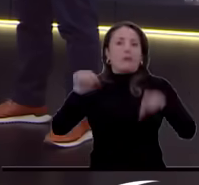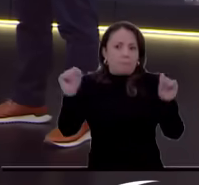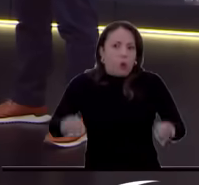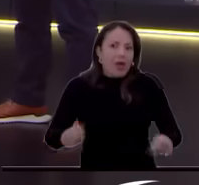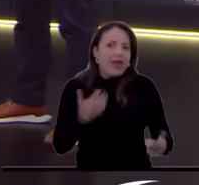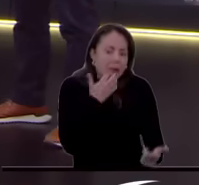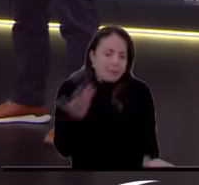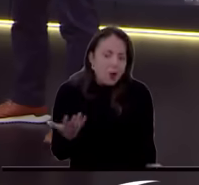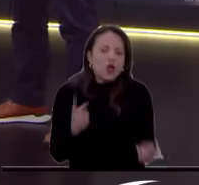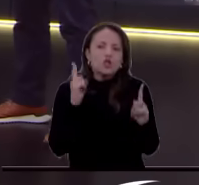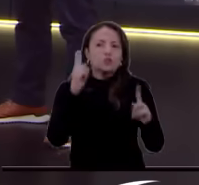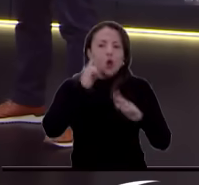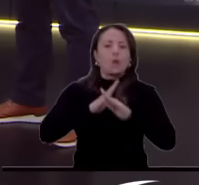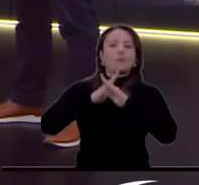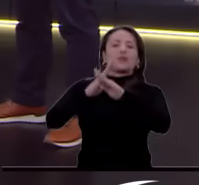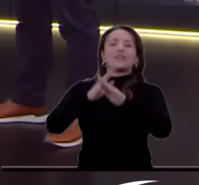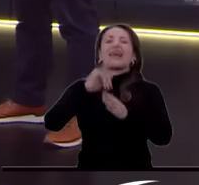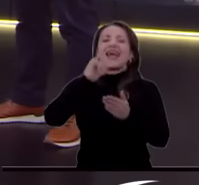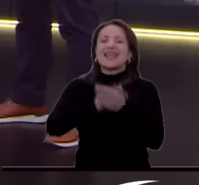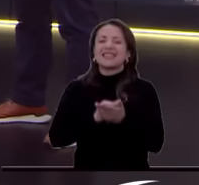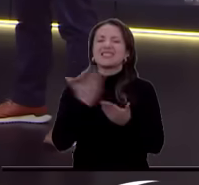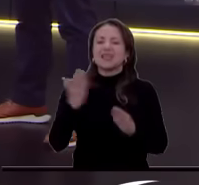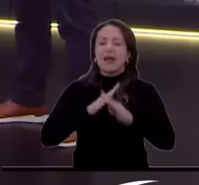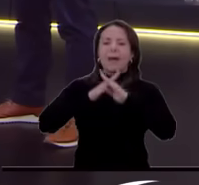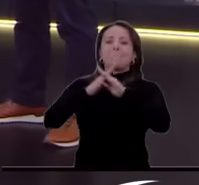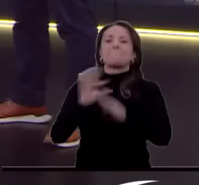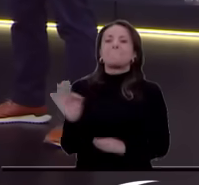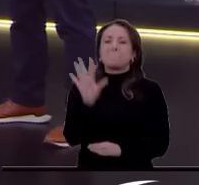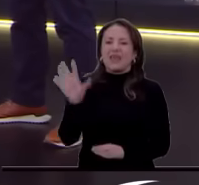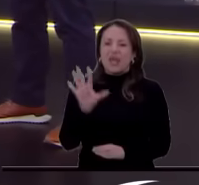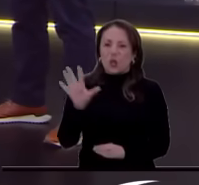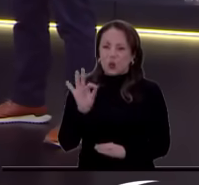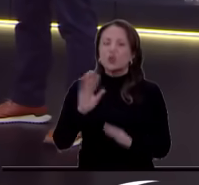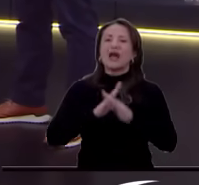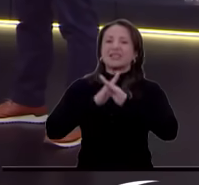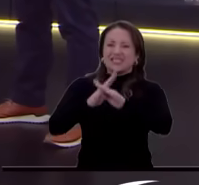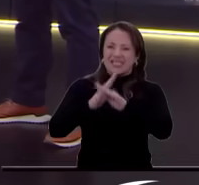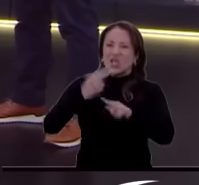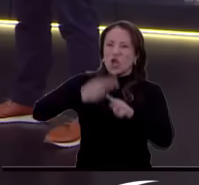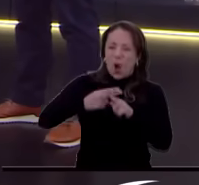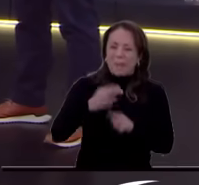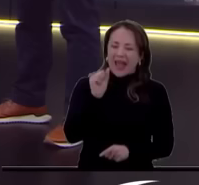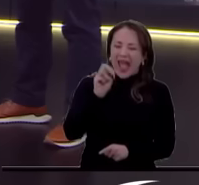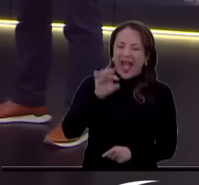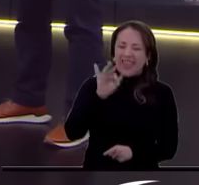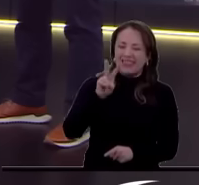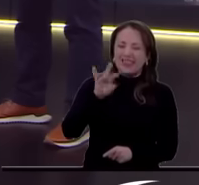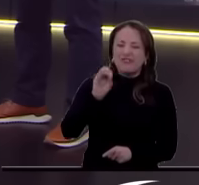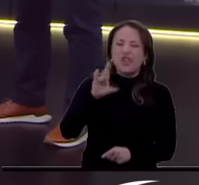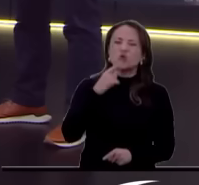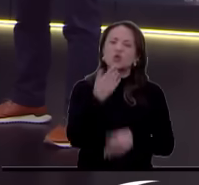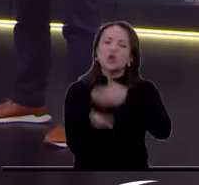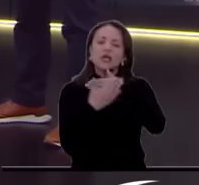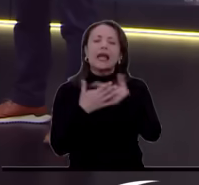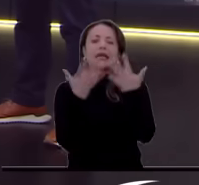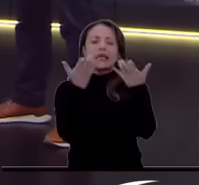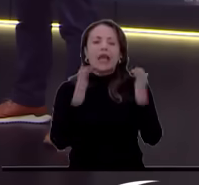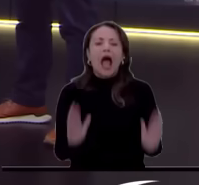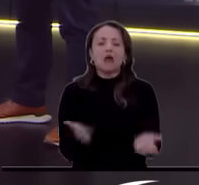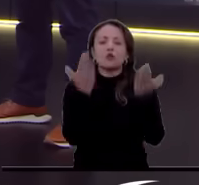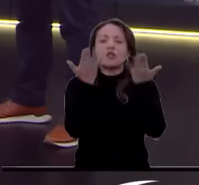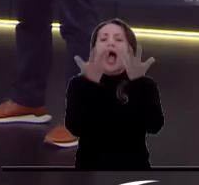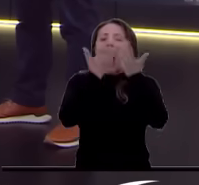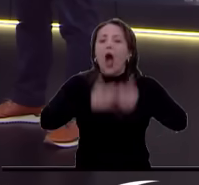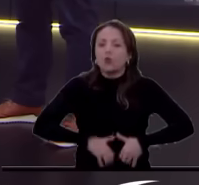protegerse es que existen los famosos antivirus esos antivirus que uno cuando le llega la comunicación le dice quiere actualizarlo automáticamente Pues